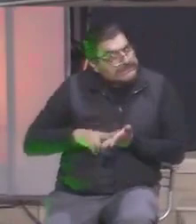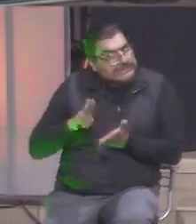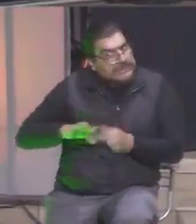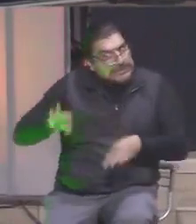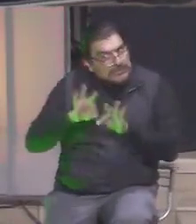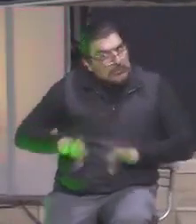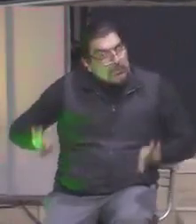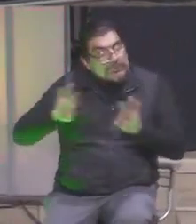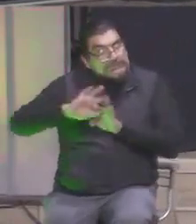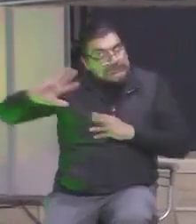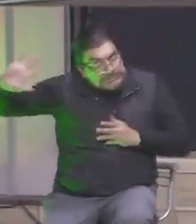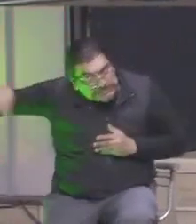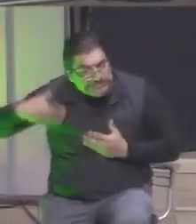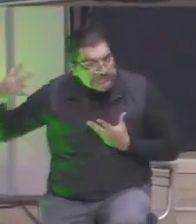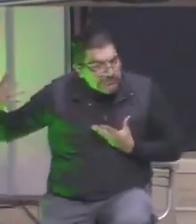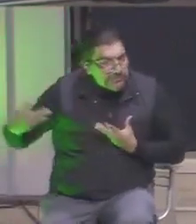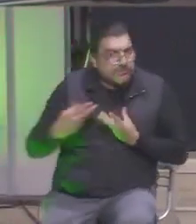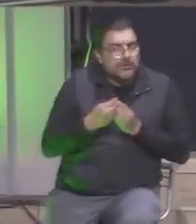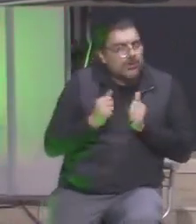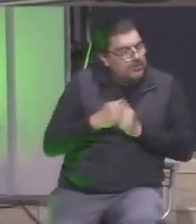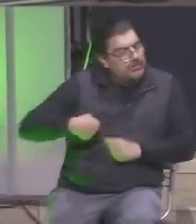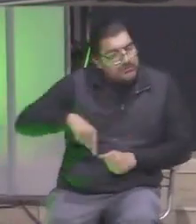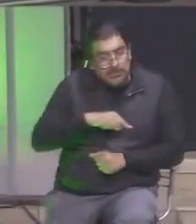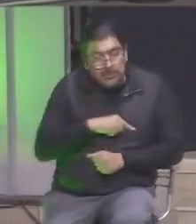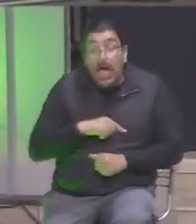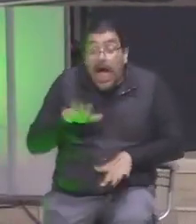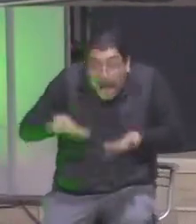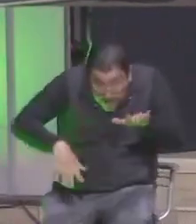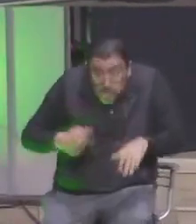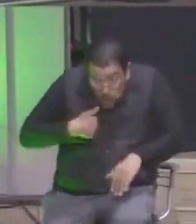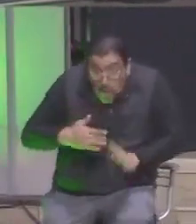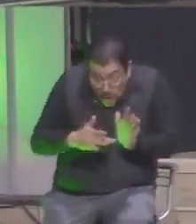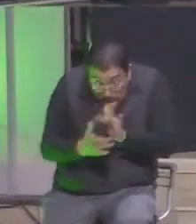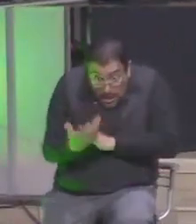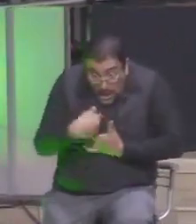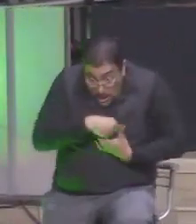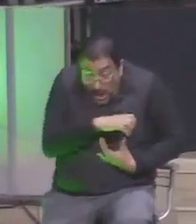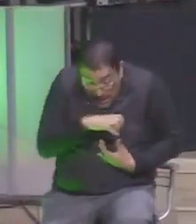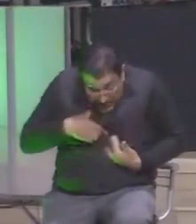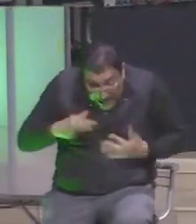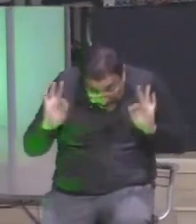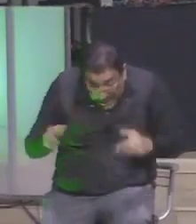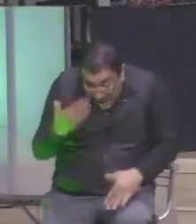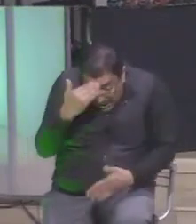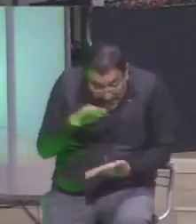vida no sé cuántos de nosotros aún teniendo conocimiento de Dios